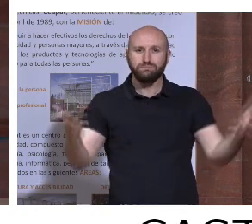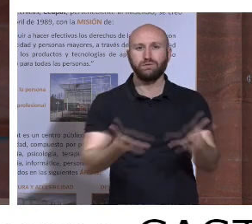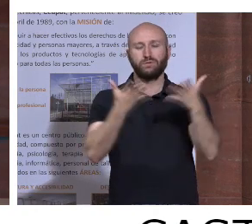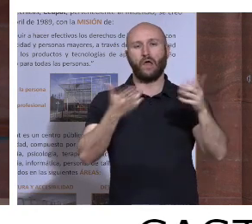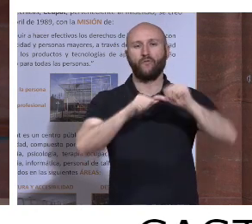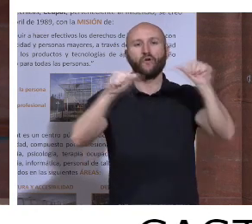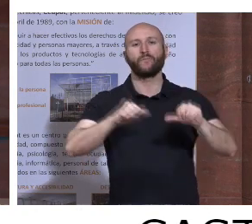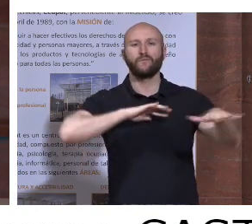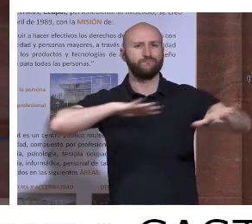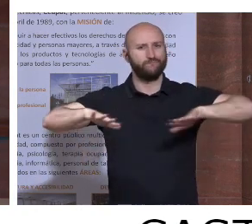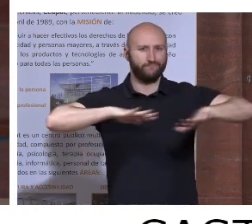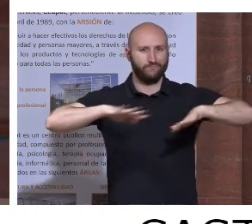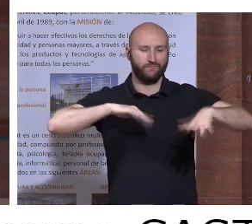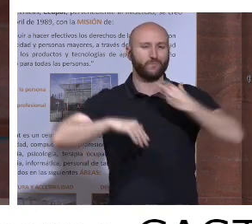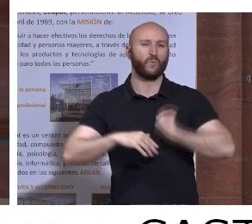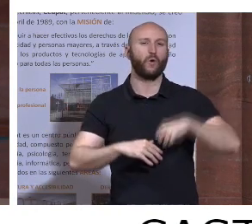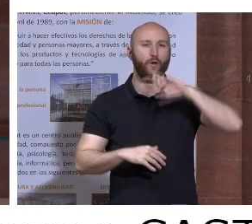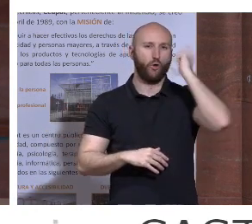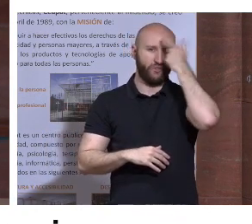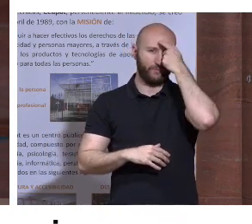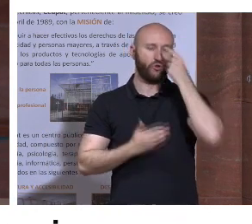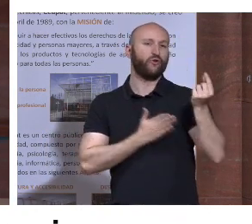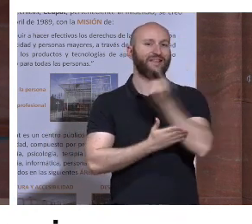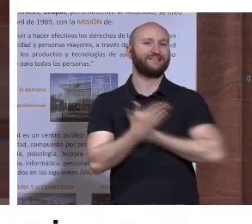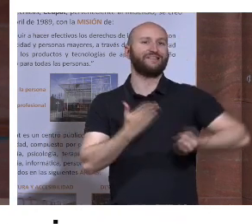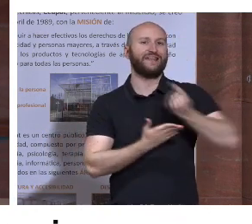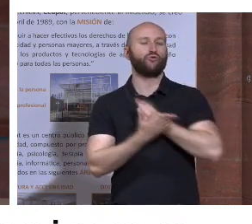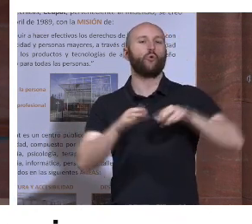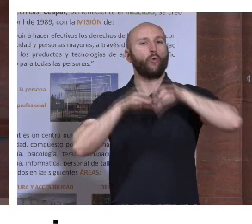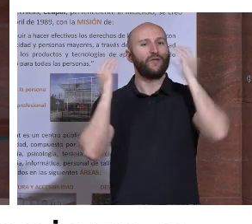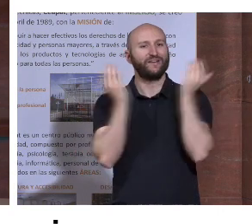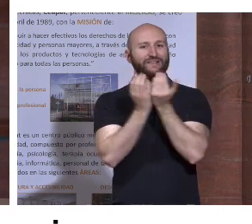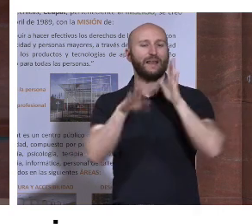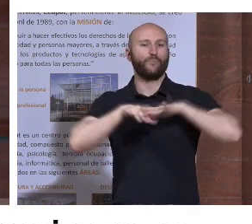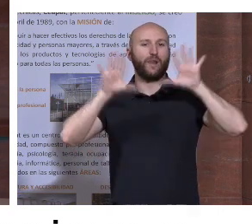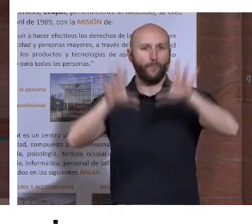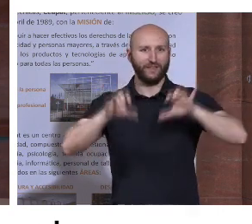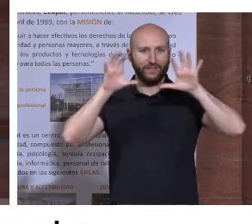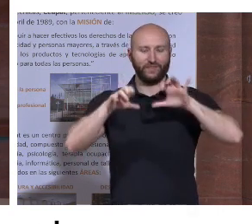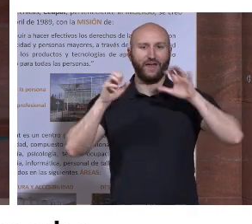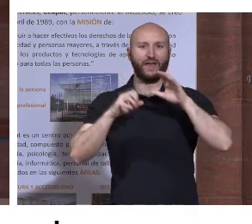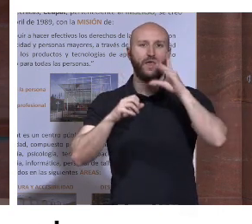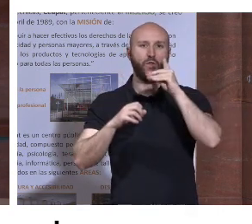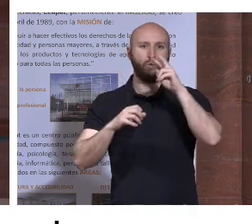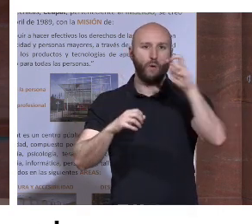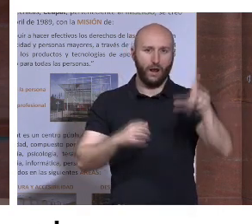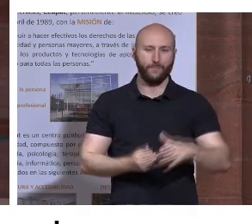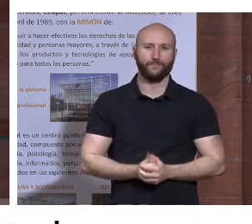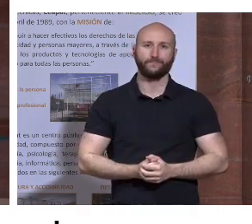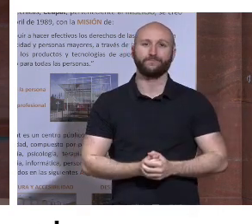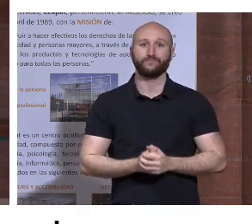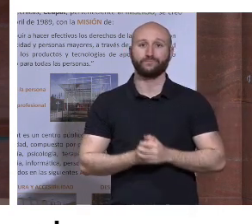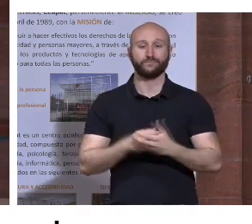activa este concepto de diseño universal en el aprendizaje, el DUA. Forma parte de la